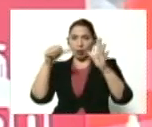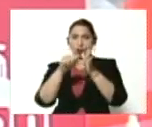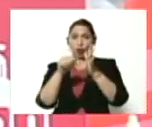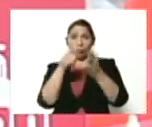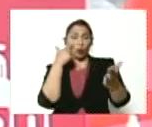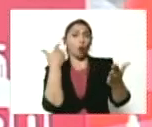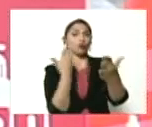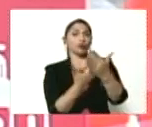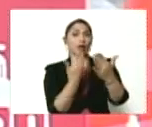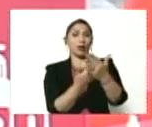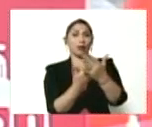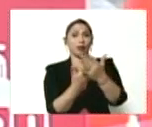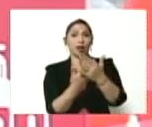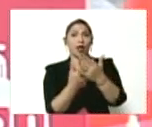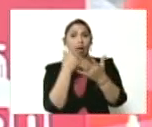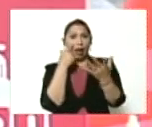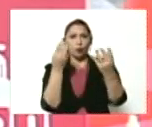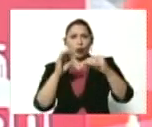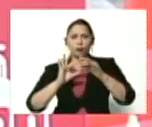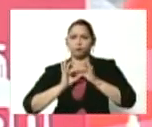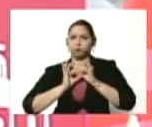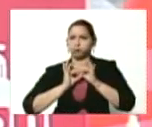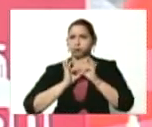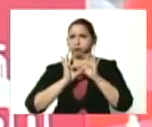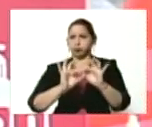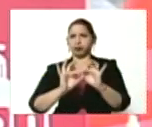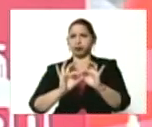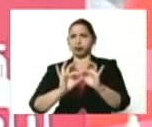constata la relación estrecha de